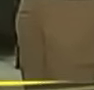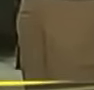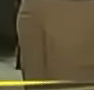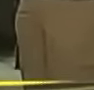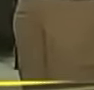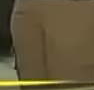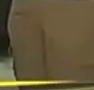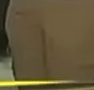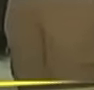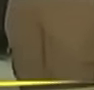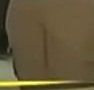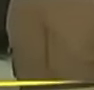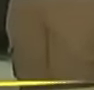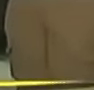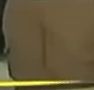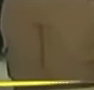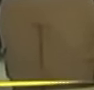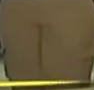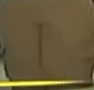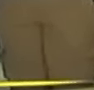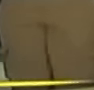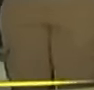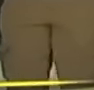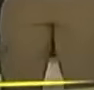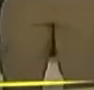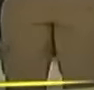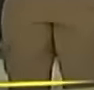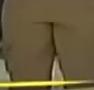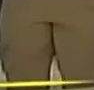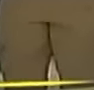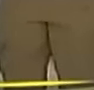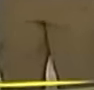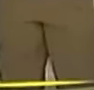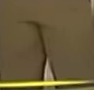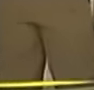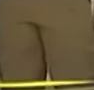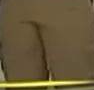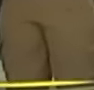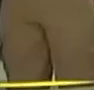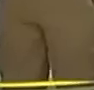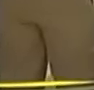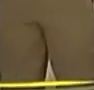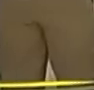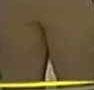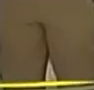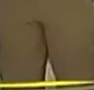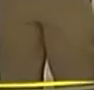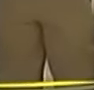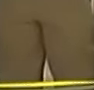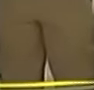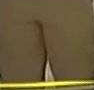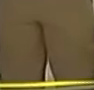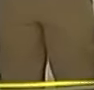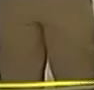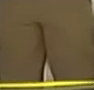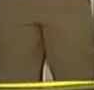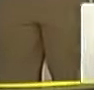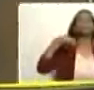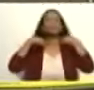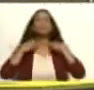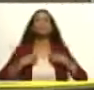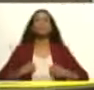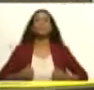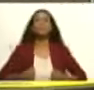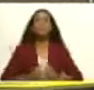jóvenes entre 12 y 18 años, como dice Génesis, es su primer voto prácticamente, y que sea para el Esequibo, que su